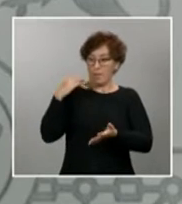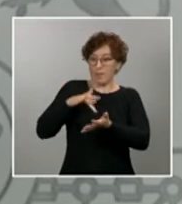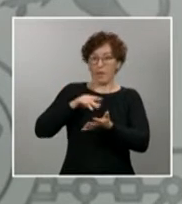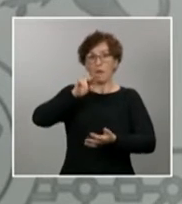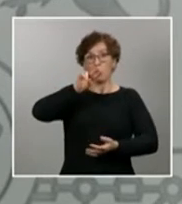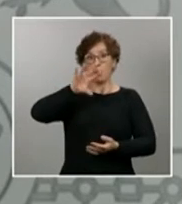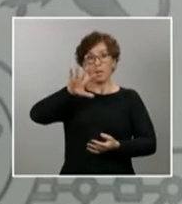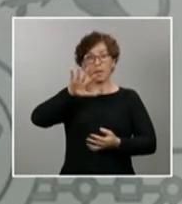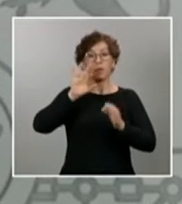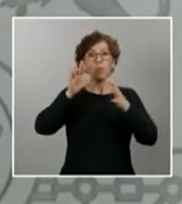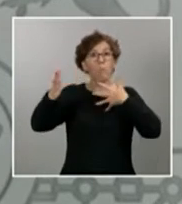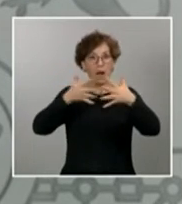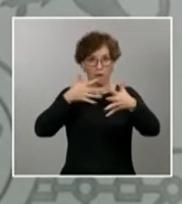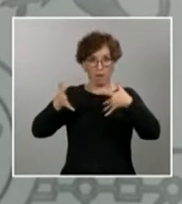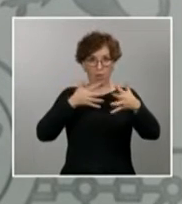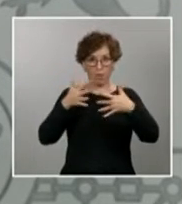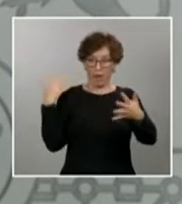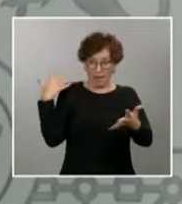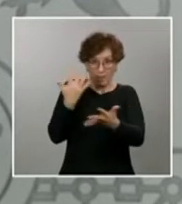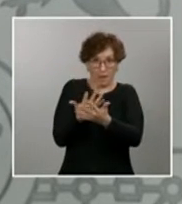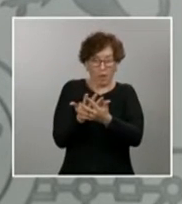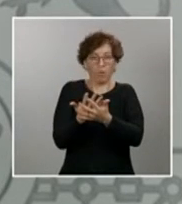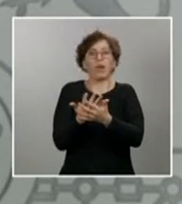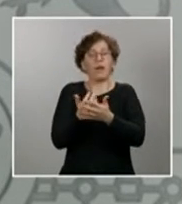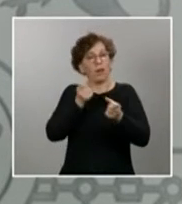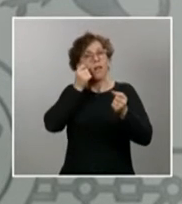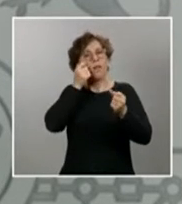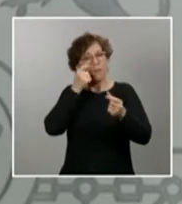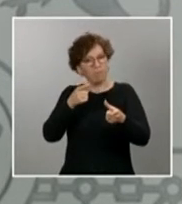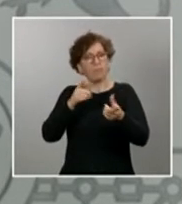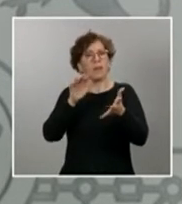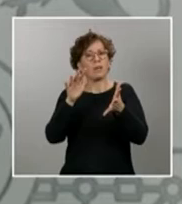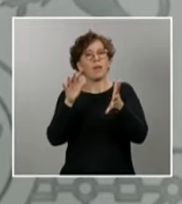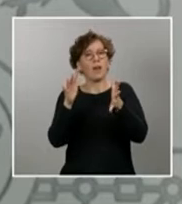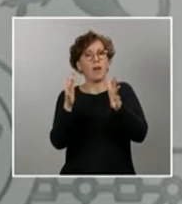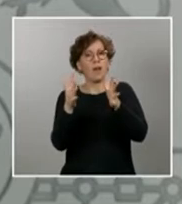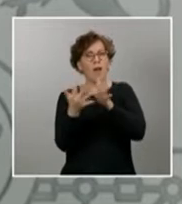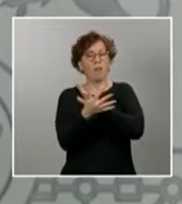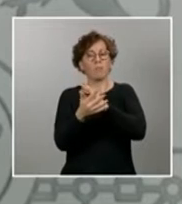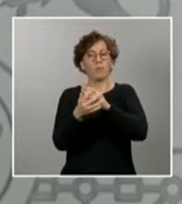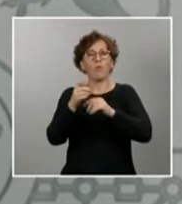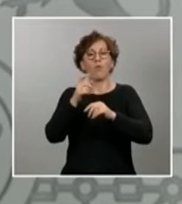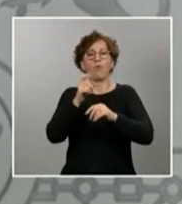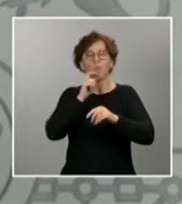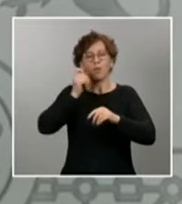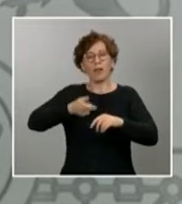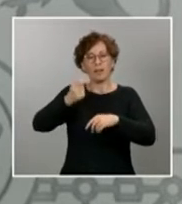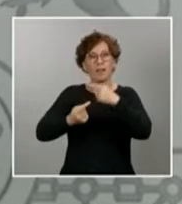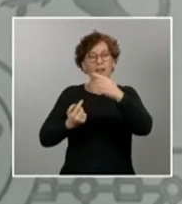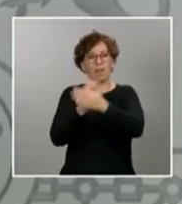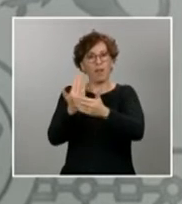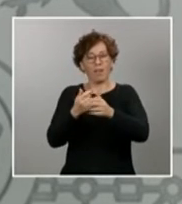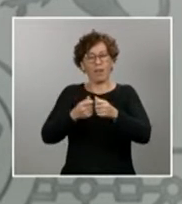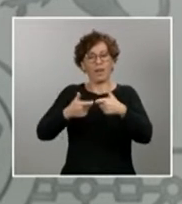marzo estamos observando como un cambio de tendencia en el incremento medio de los casos diarios. De